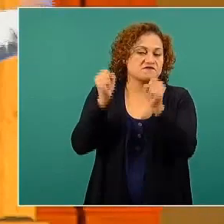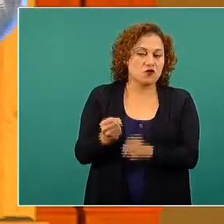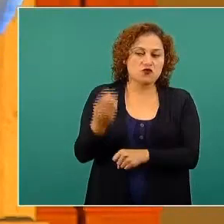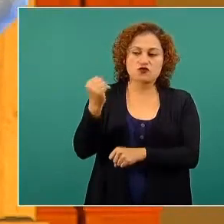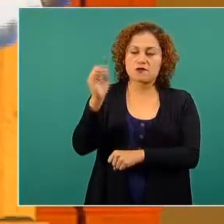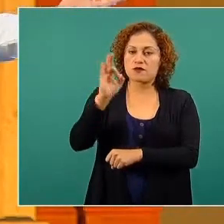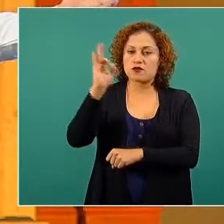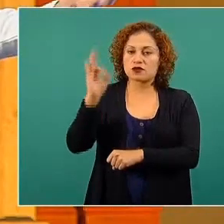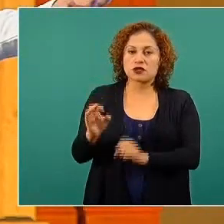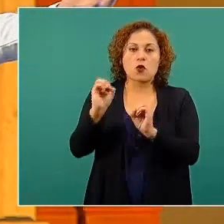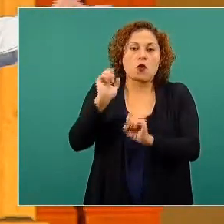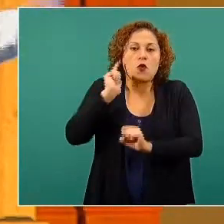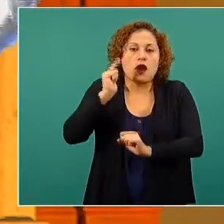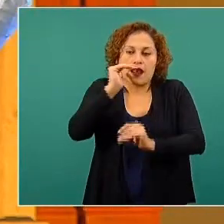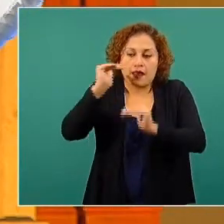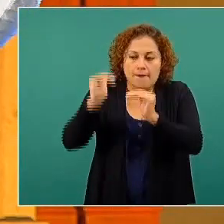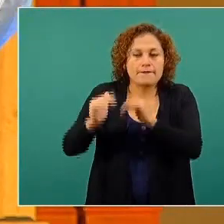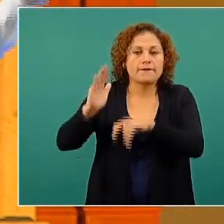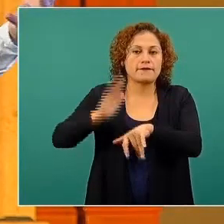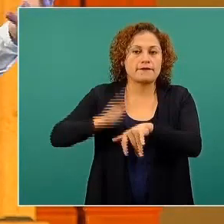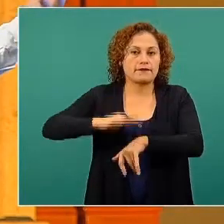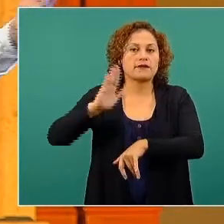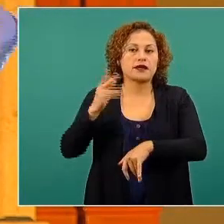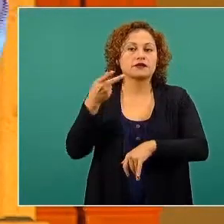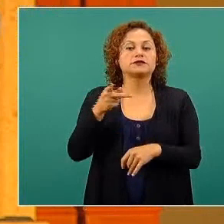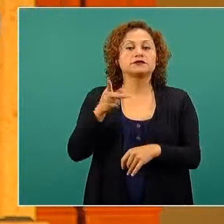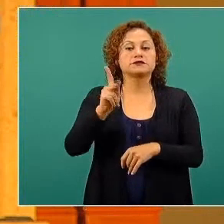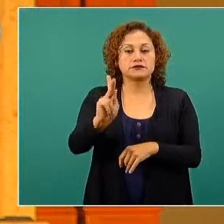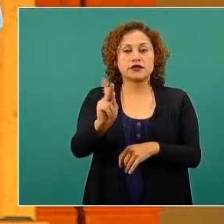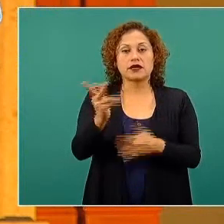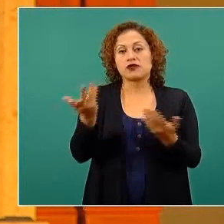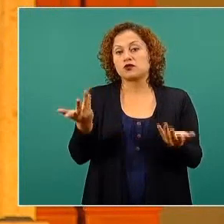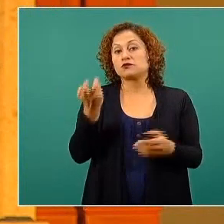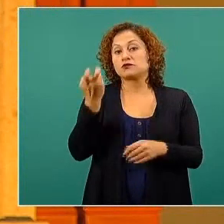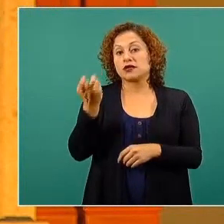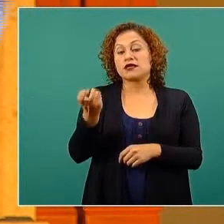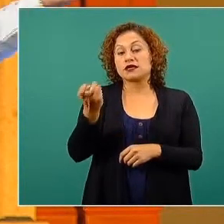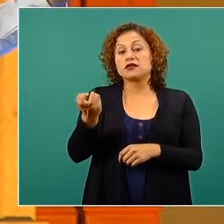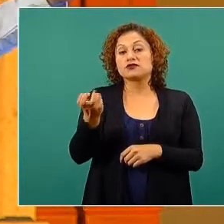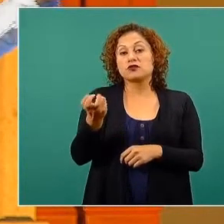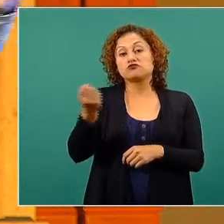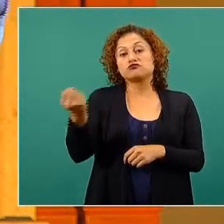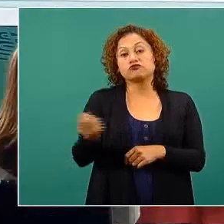se reduzca un poco, pero afortunadamente esto